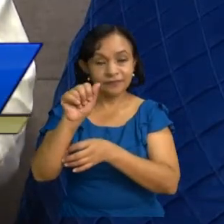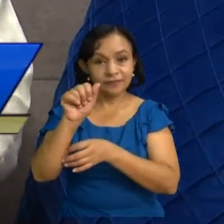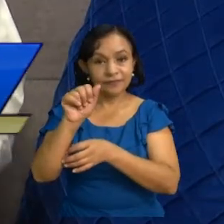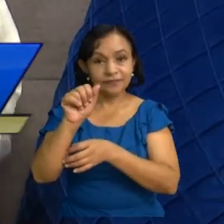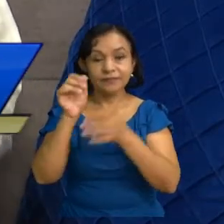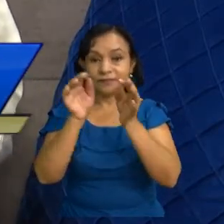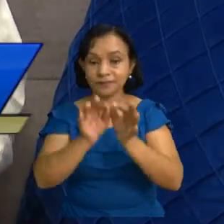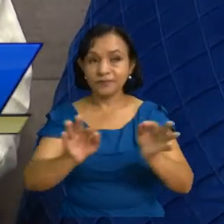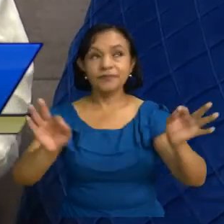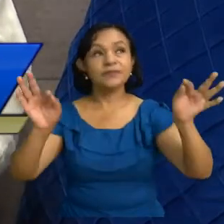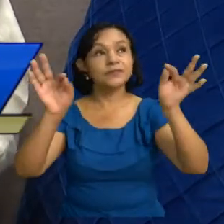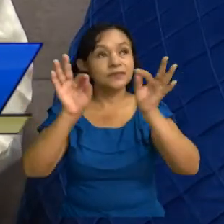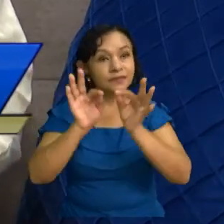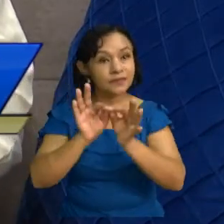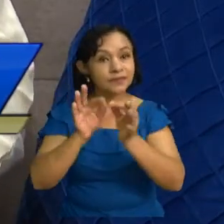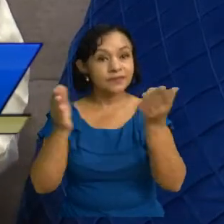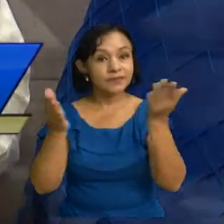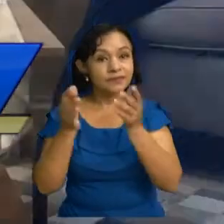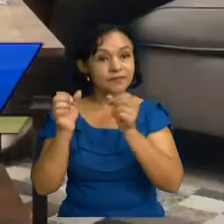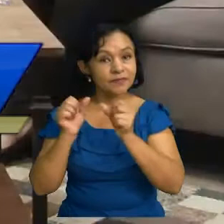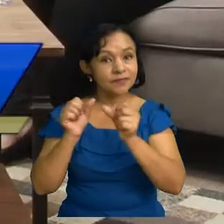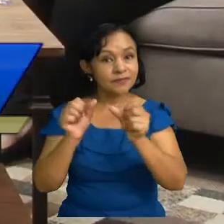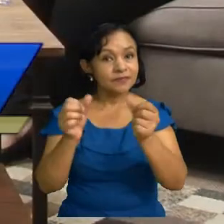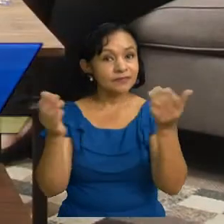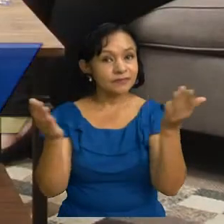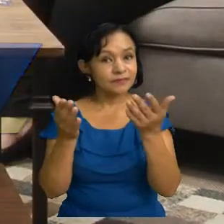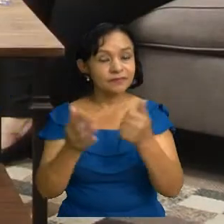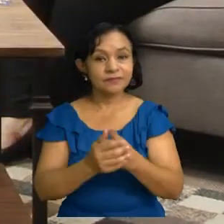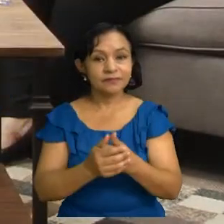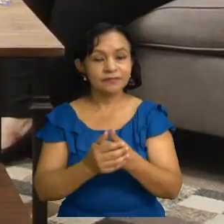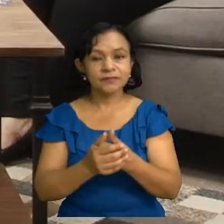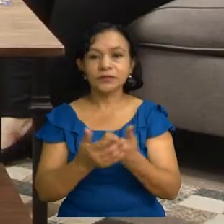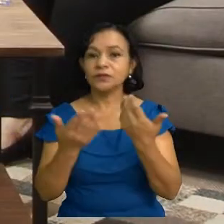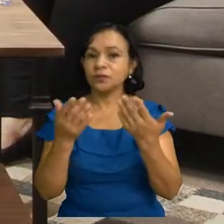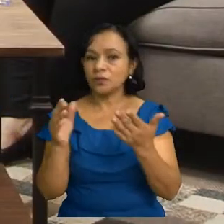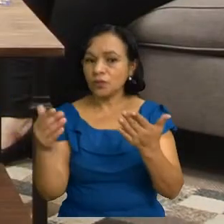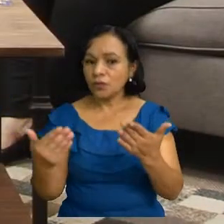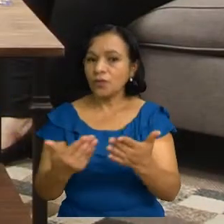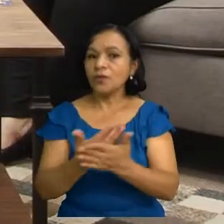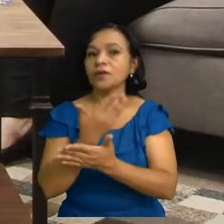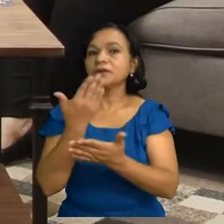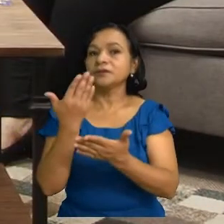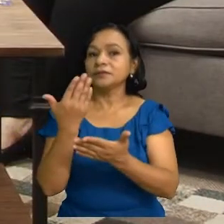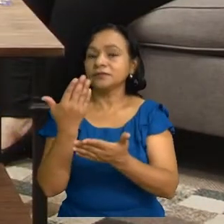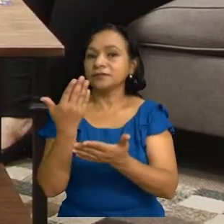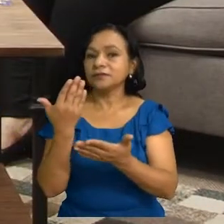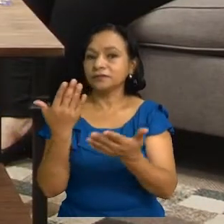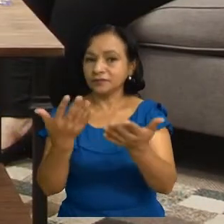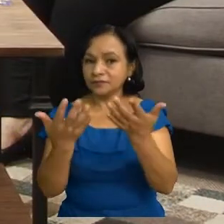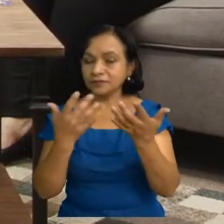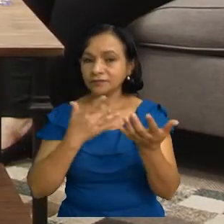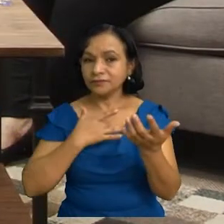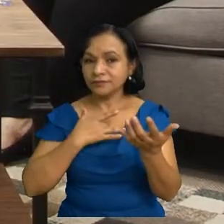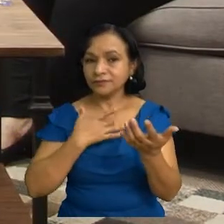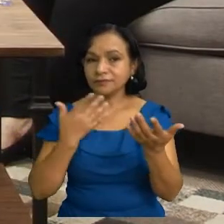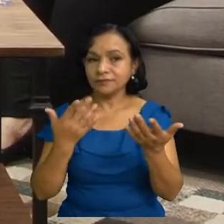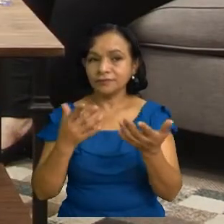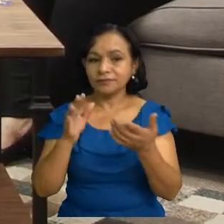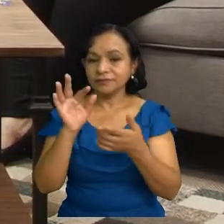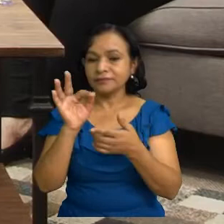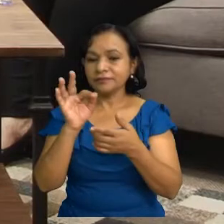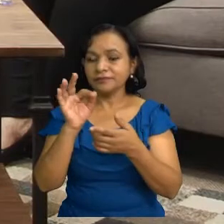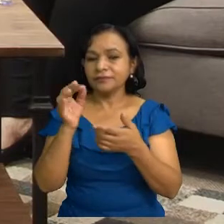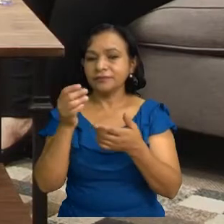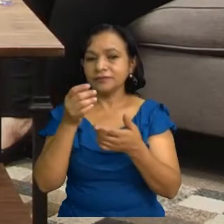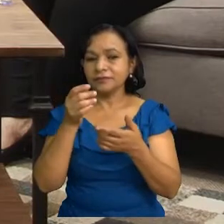importante a continuación también un reto más que ha surgido a partir de esas pequeñas que tratan